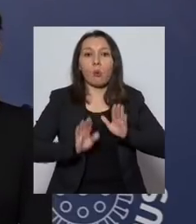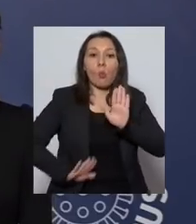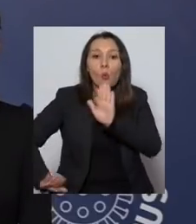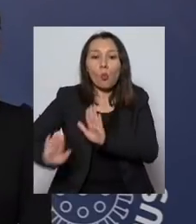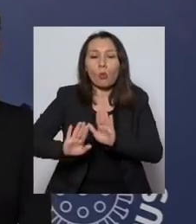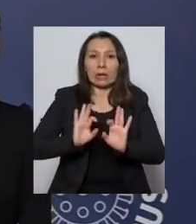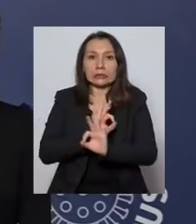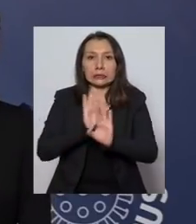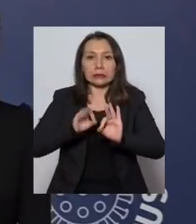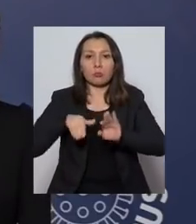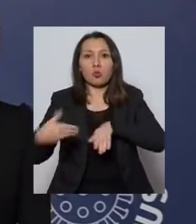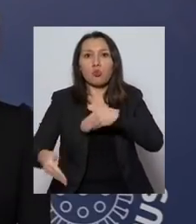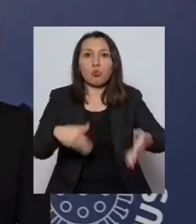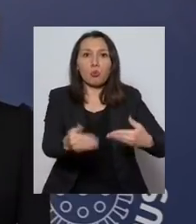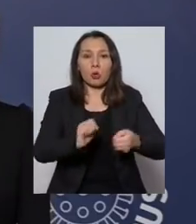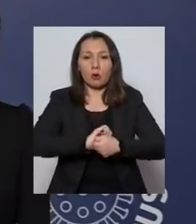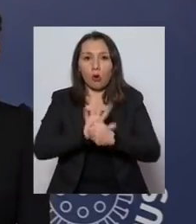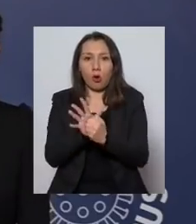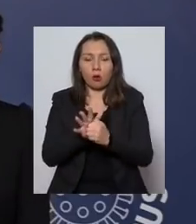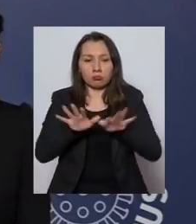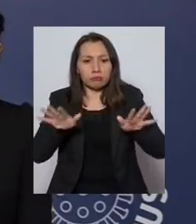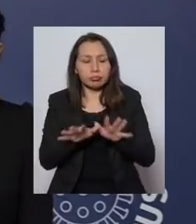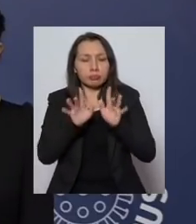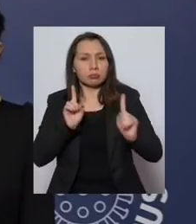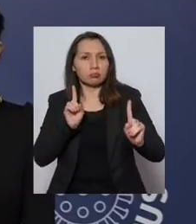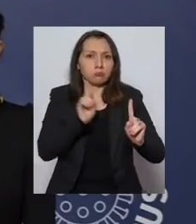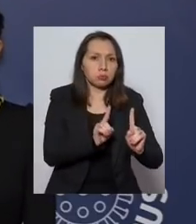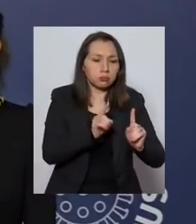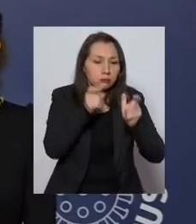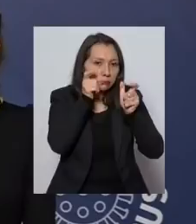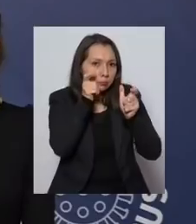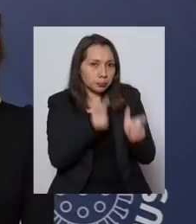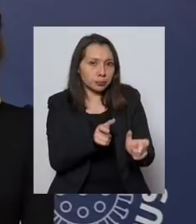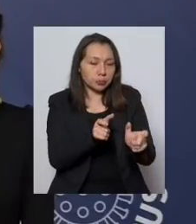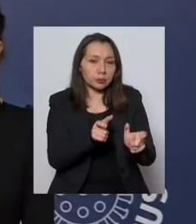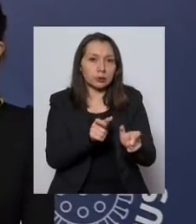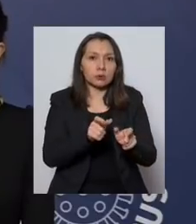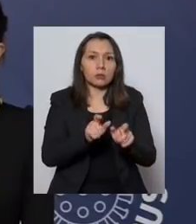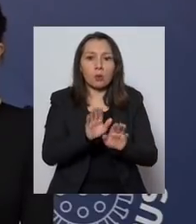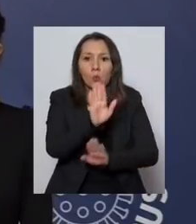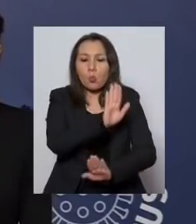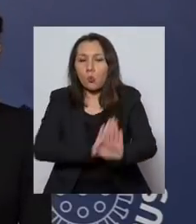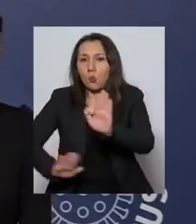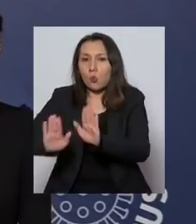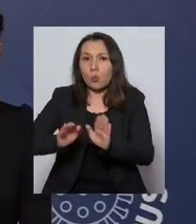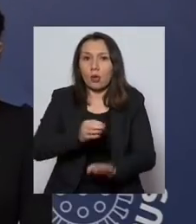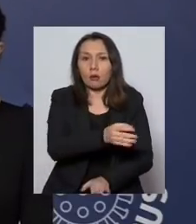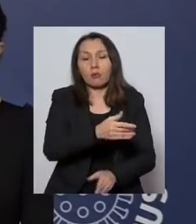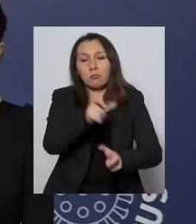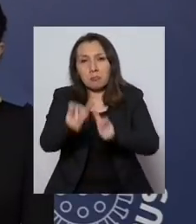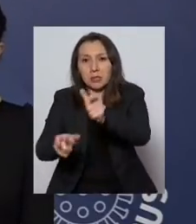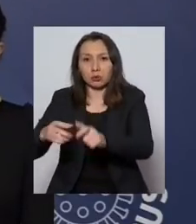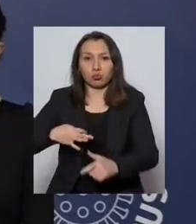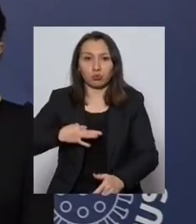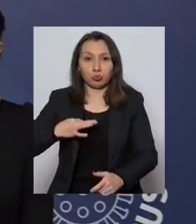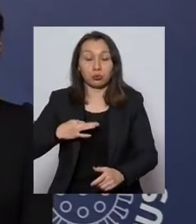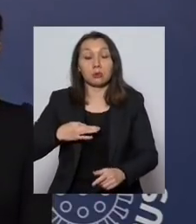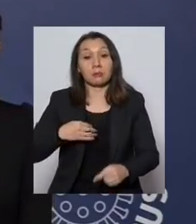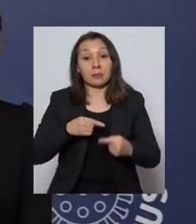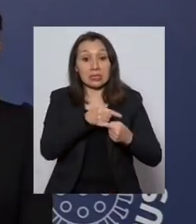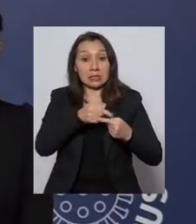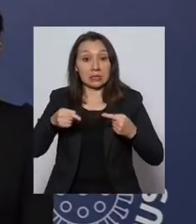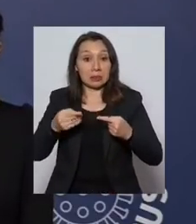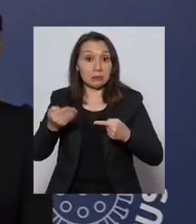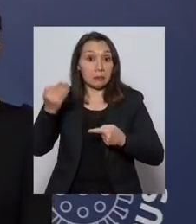el contagio del coronavirus y actuar en resguardo de la ciudadanía. Durante la